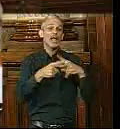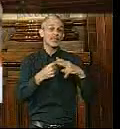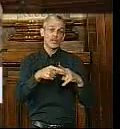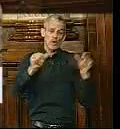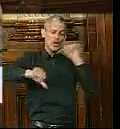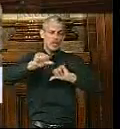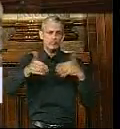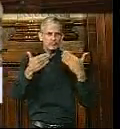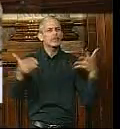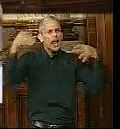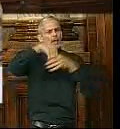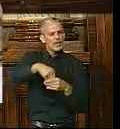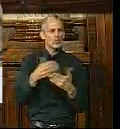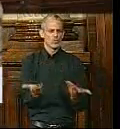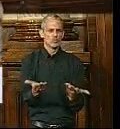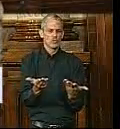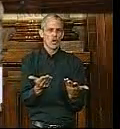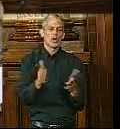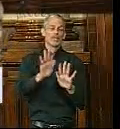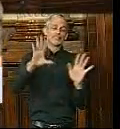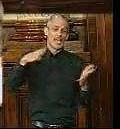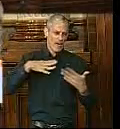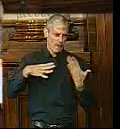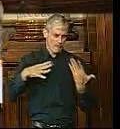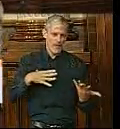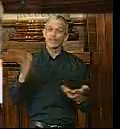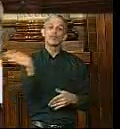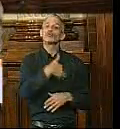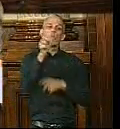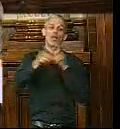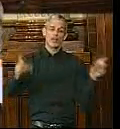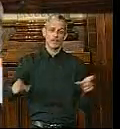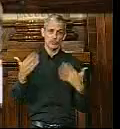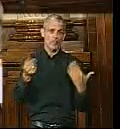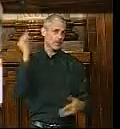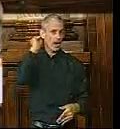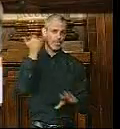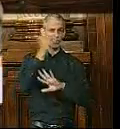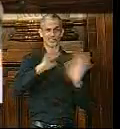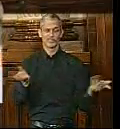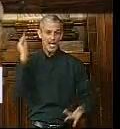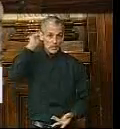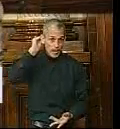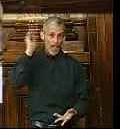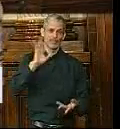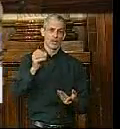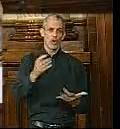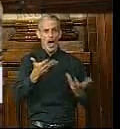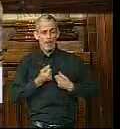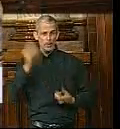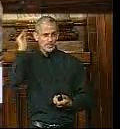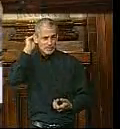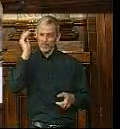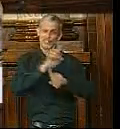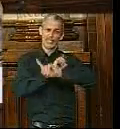tecnología para la inclusión, aunque todavía nos falta más porque no todas las personas pueden acceder o les sirve ese implante.